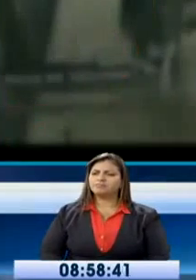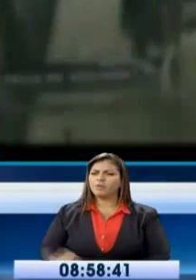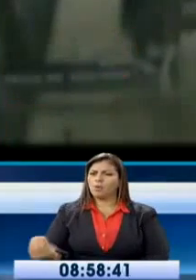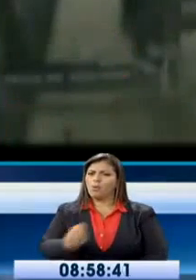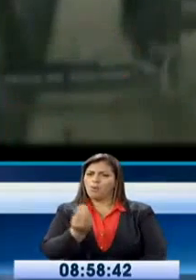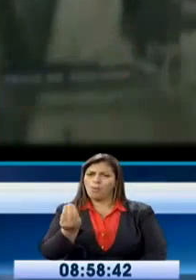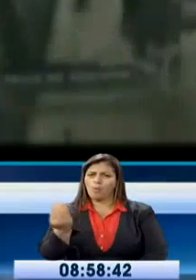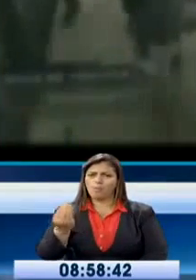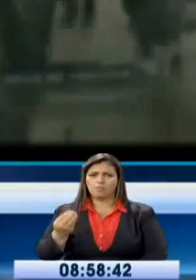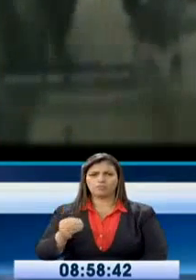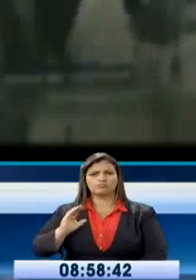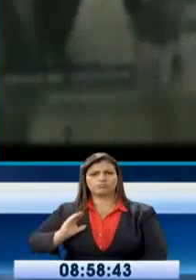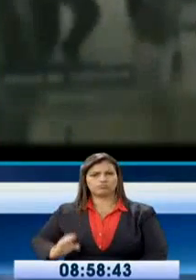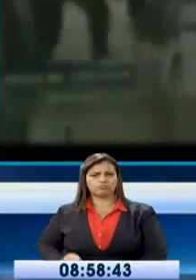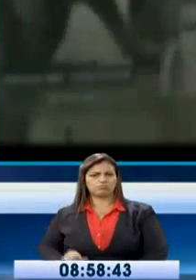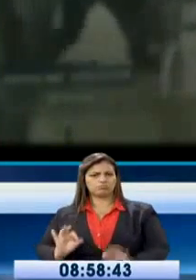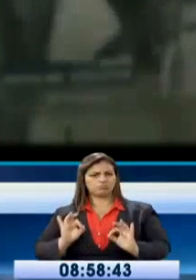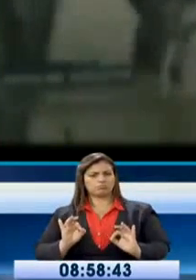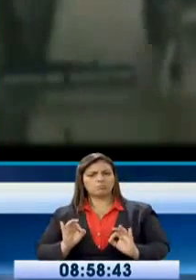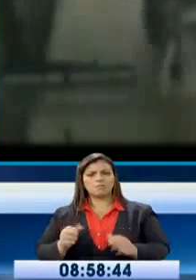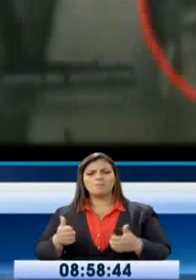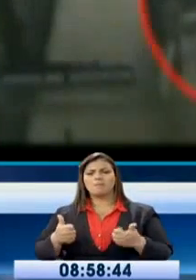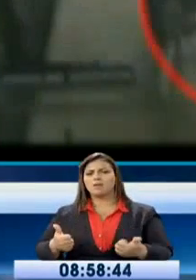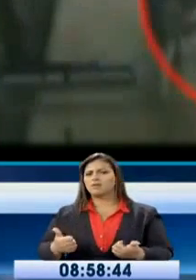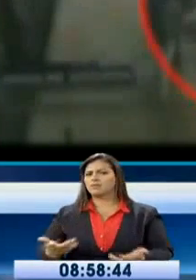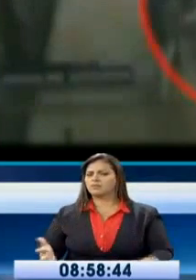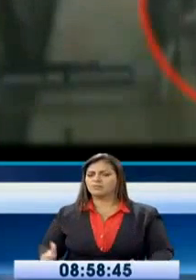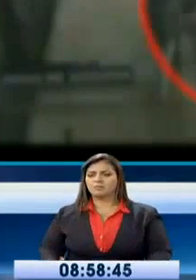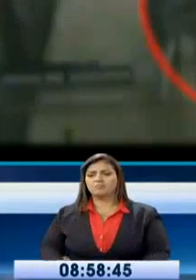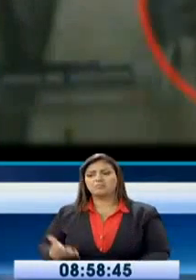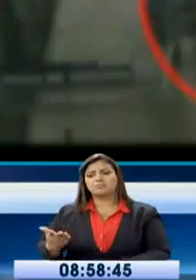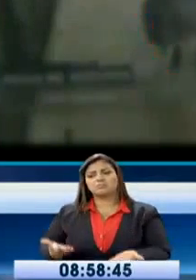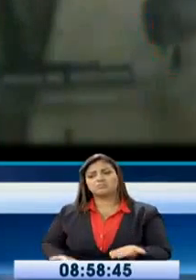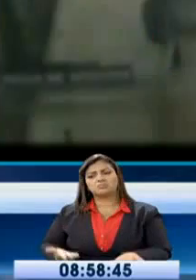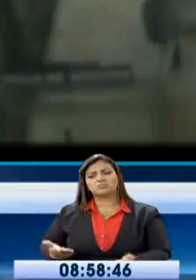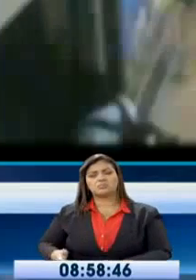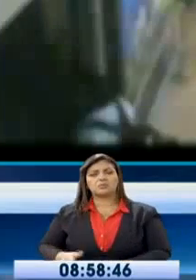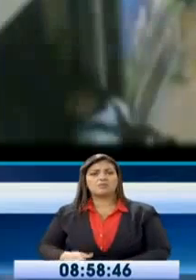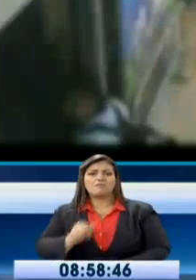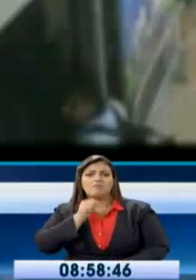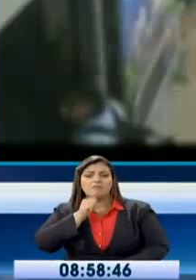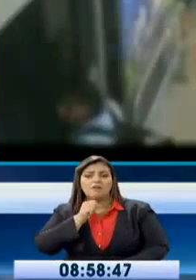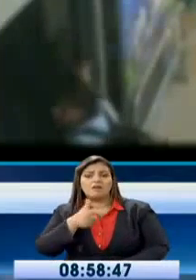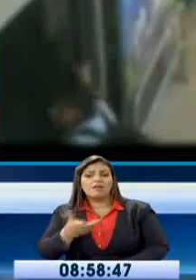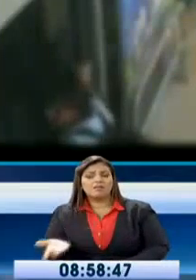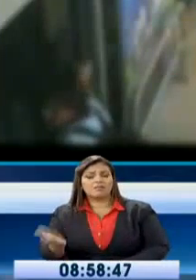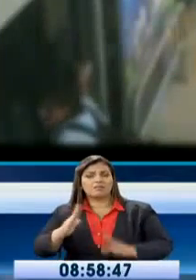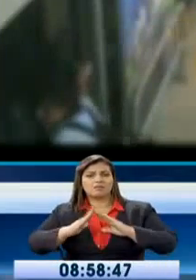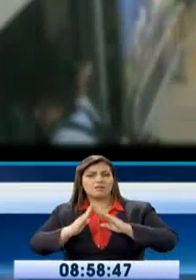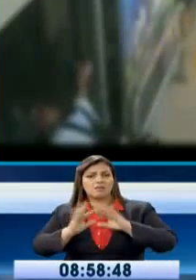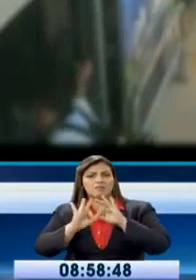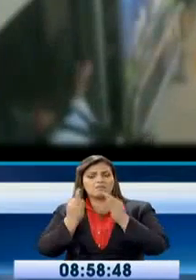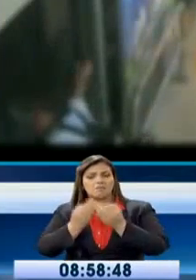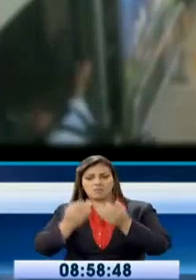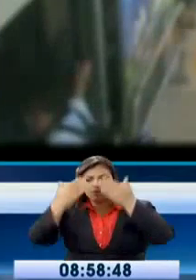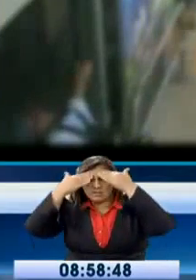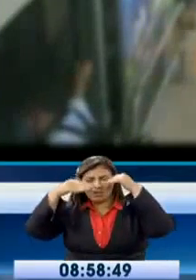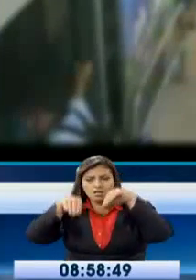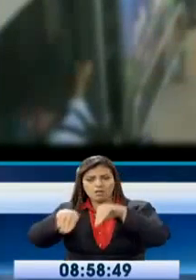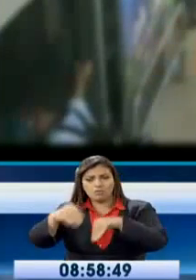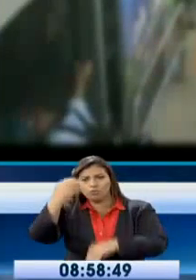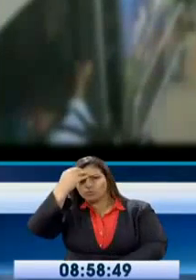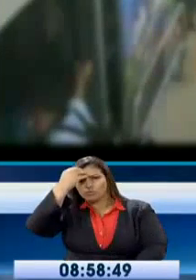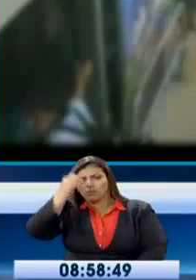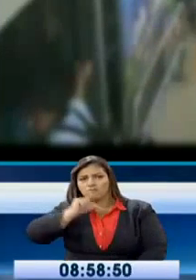resultado, no sé, de pronto puede ser la educación en casa. No, pienso que para los chicos a veces echan los padres